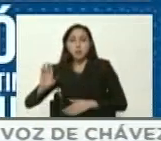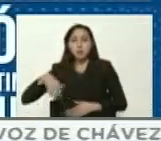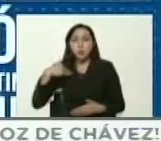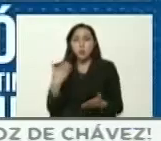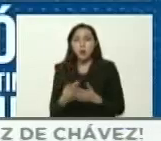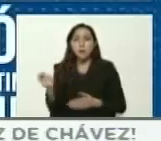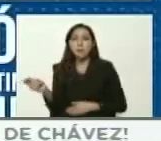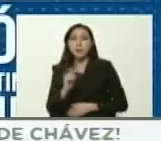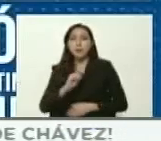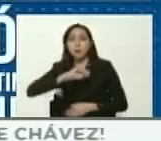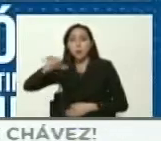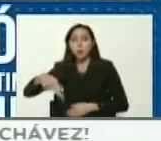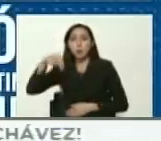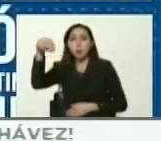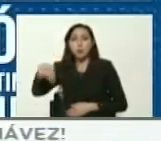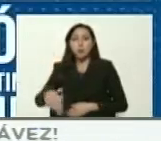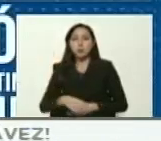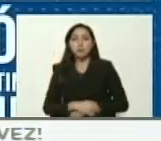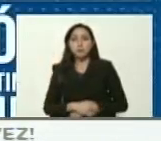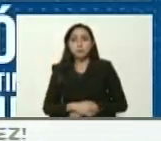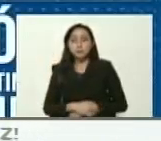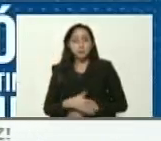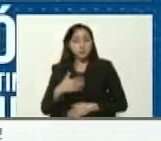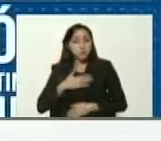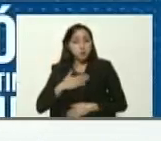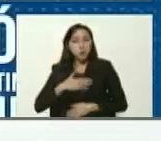junio. Entonces